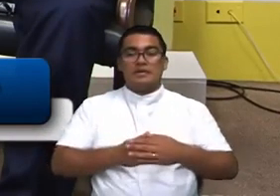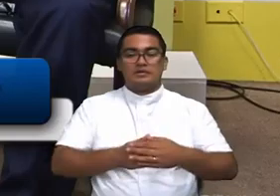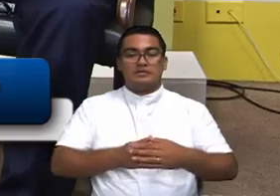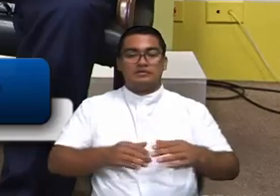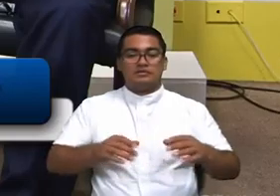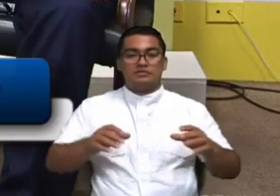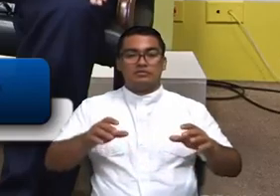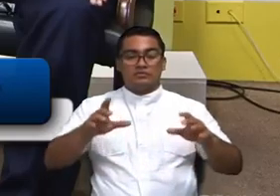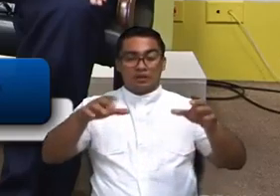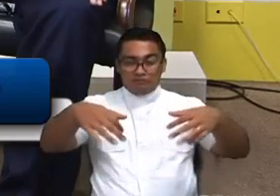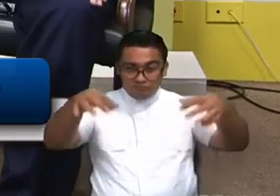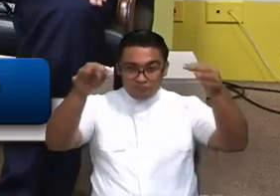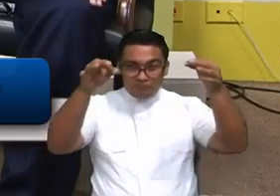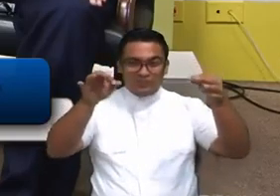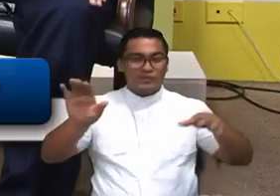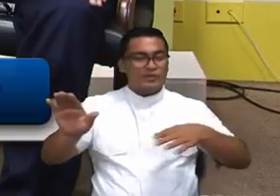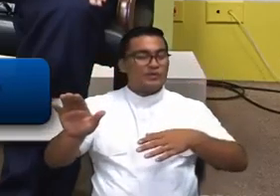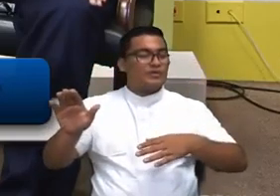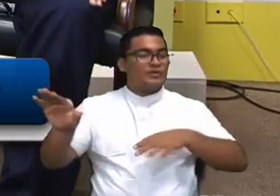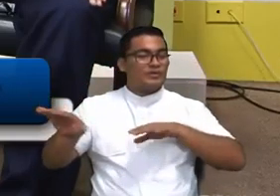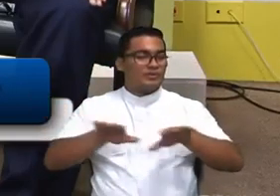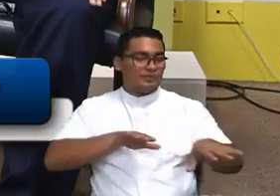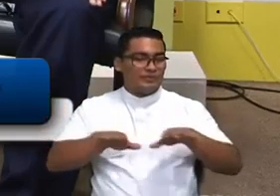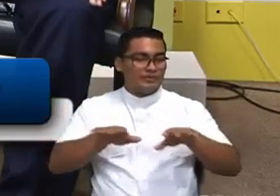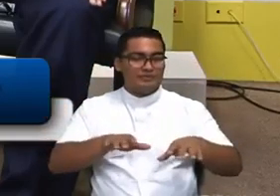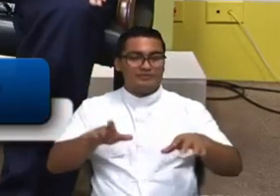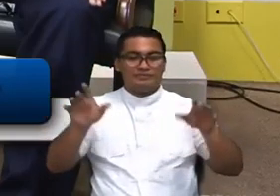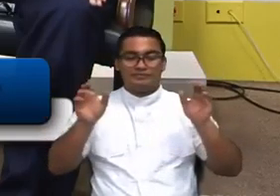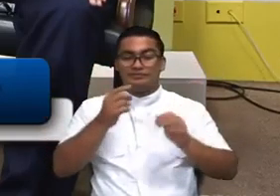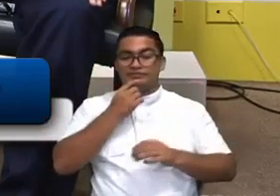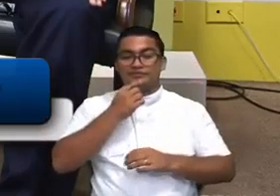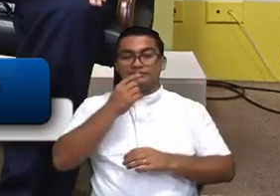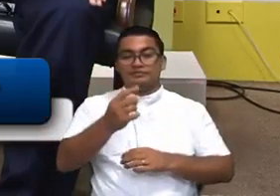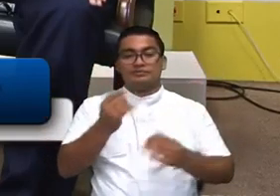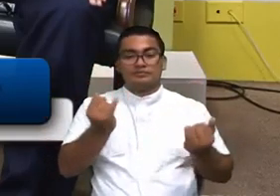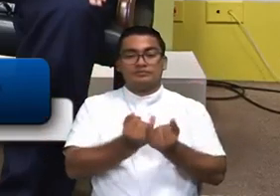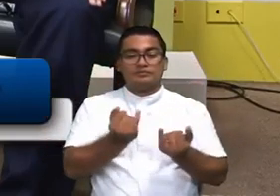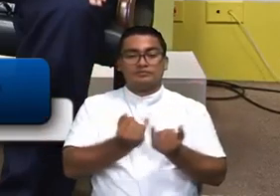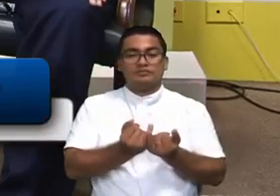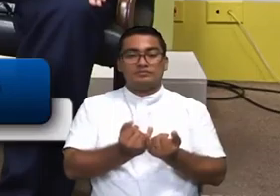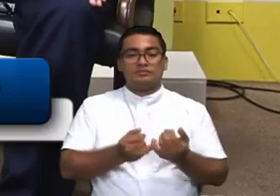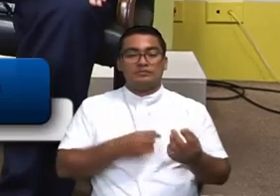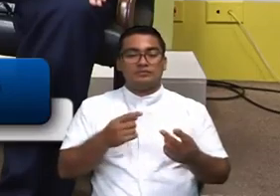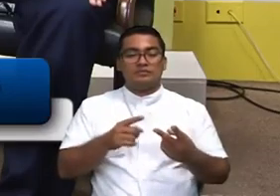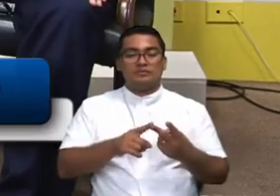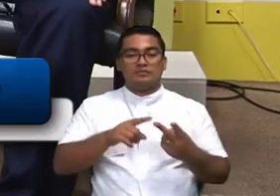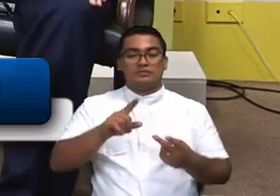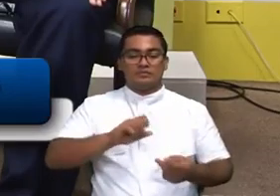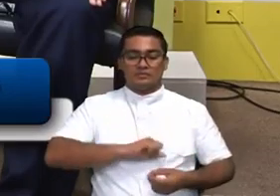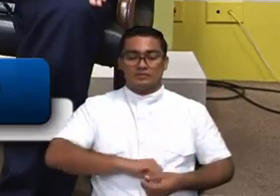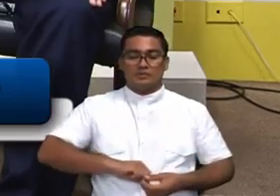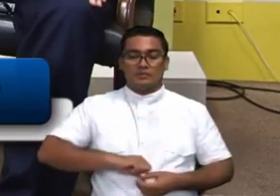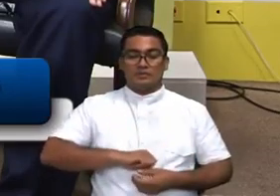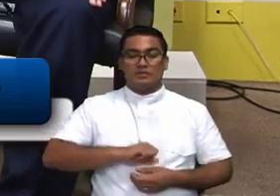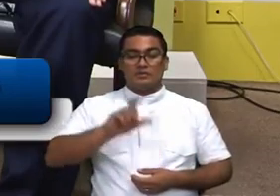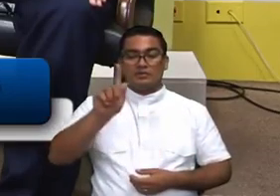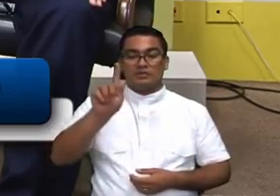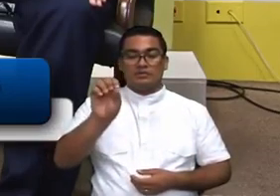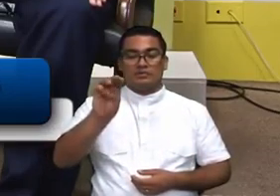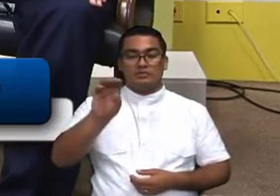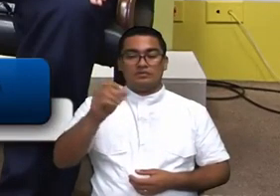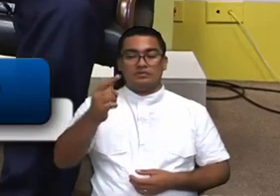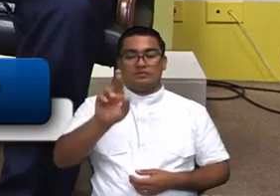causar alguna malformación fetal. Ya, igual está contraindicado la tomografía en el embarazo, está